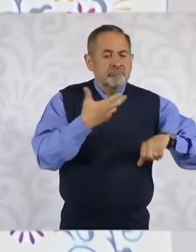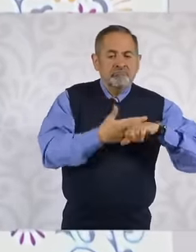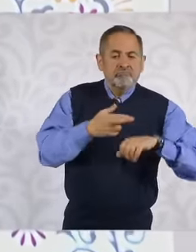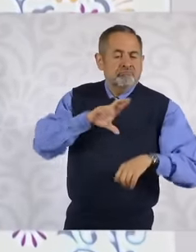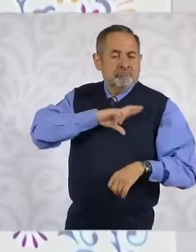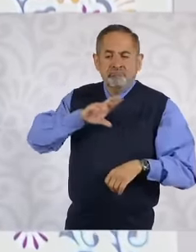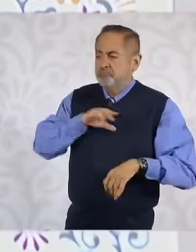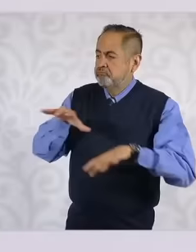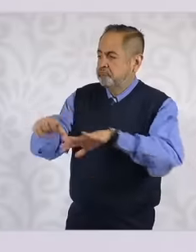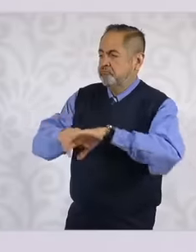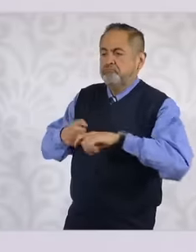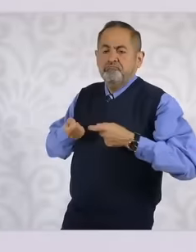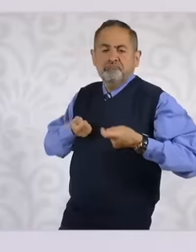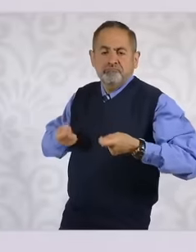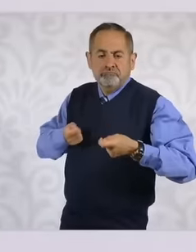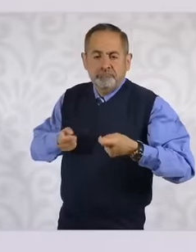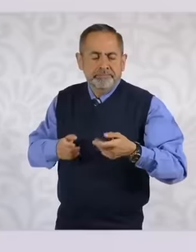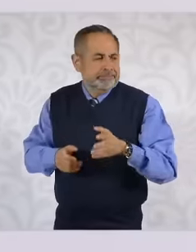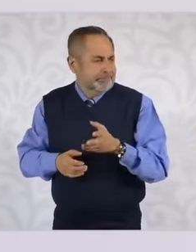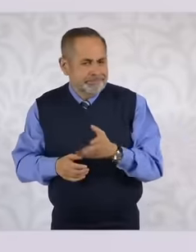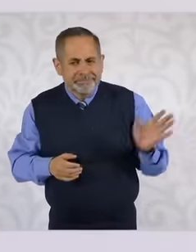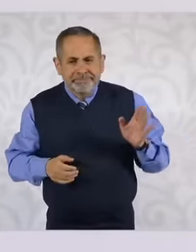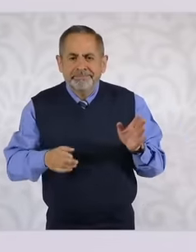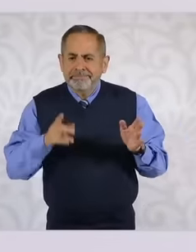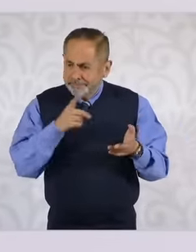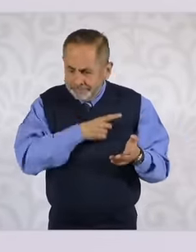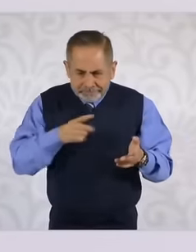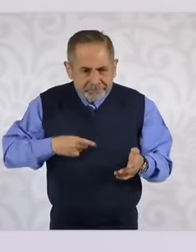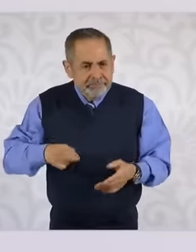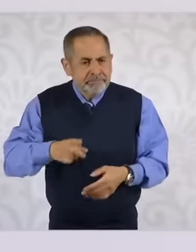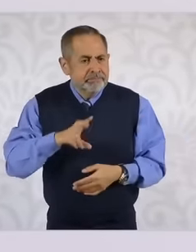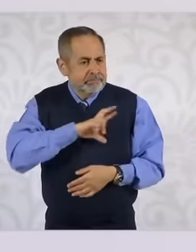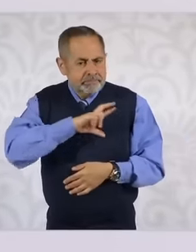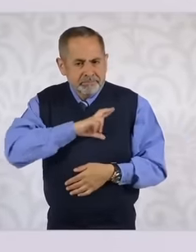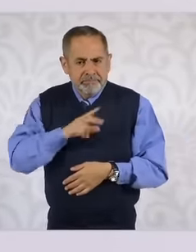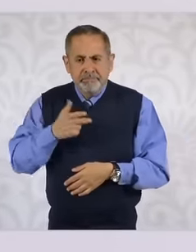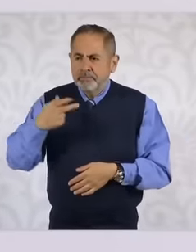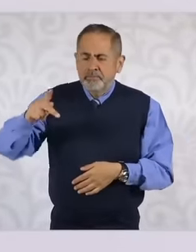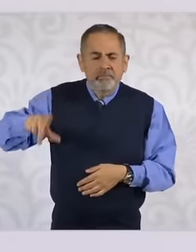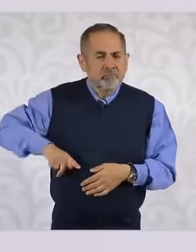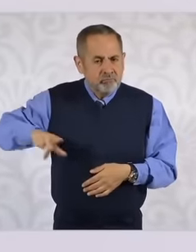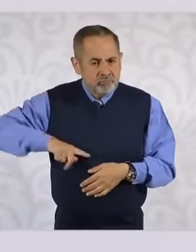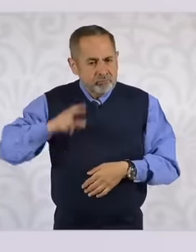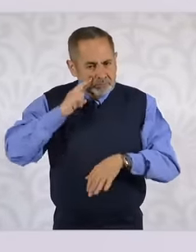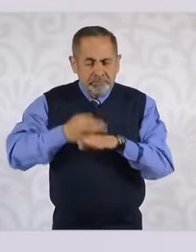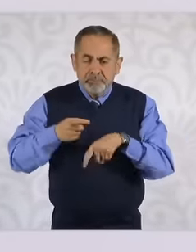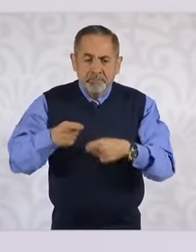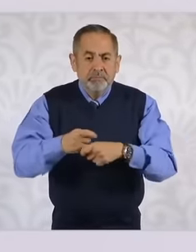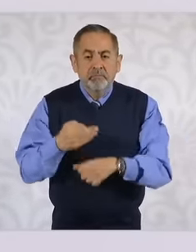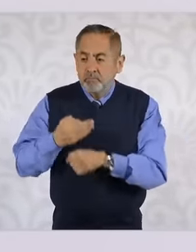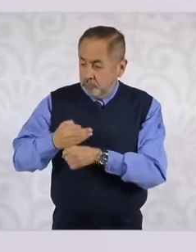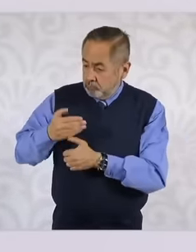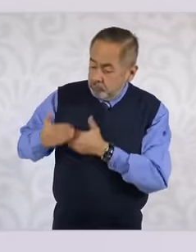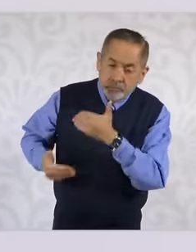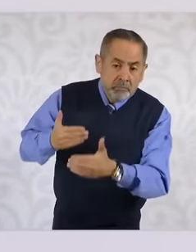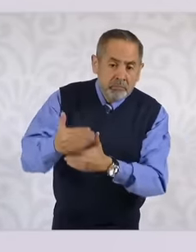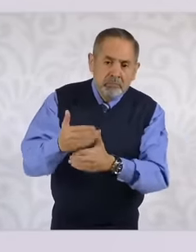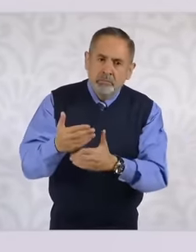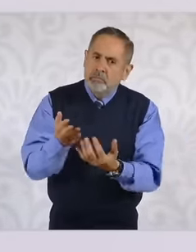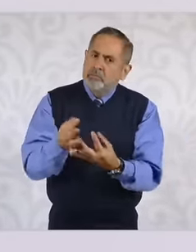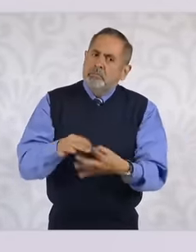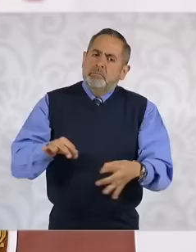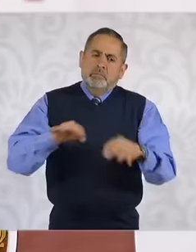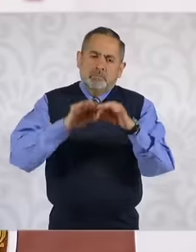privadas, cuando en realidad es un servicio público. Entonces, el avance que se hizo fue muy importante